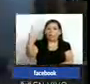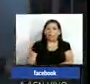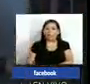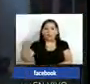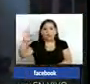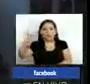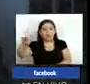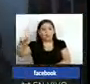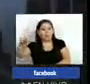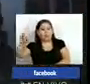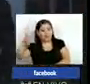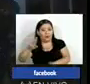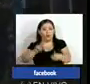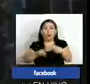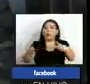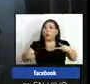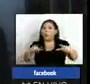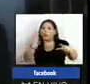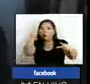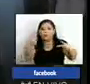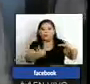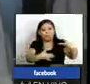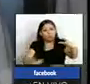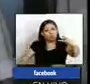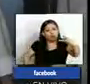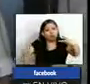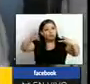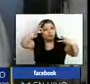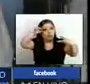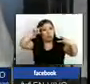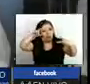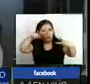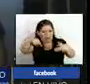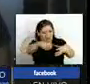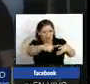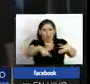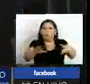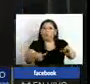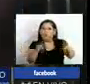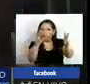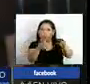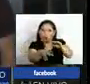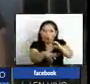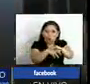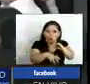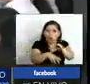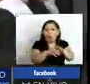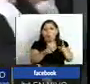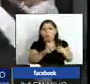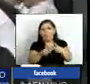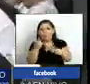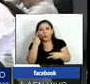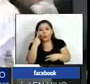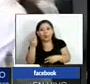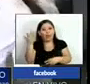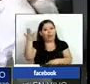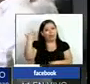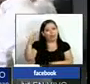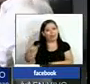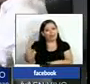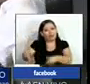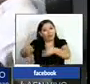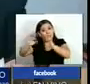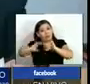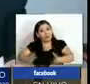el expresidente de la República Mauricio Funes. Los procesados son acusados de delitos de corrupción al interior del Ministerio Público.